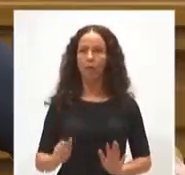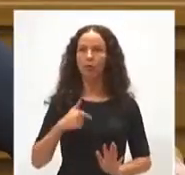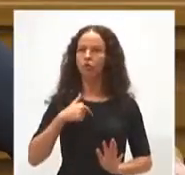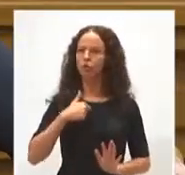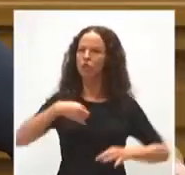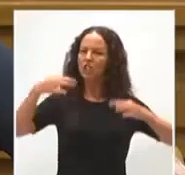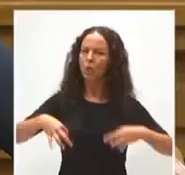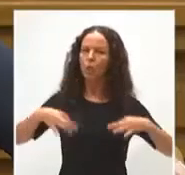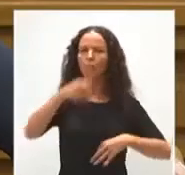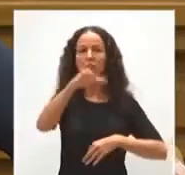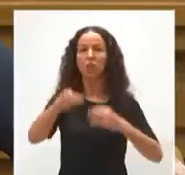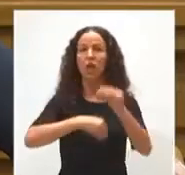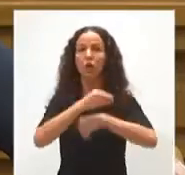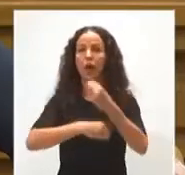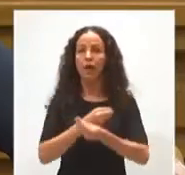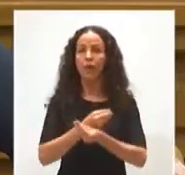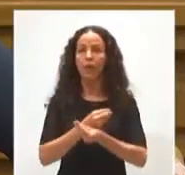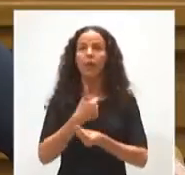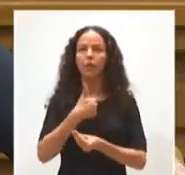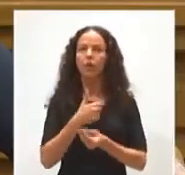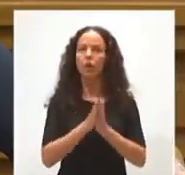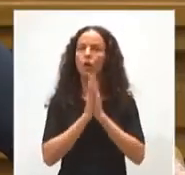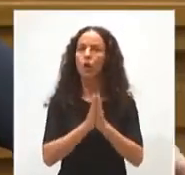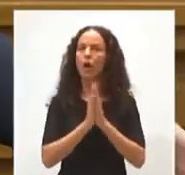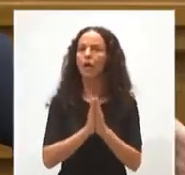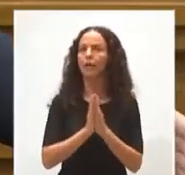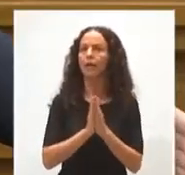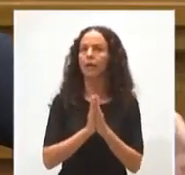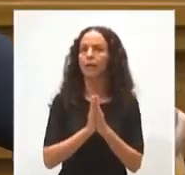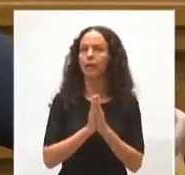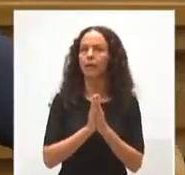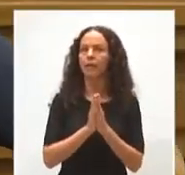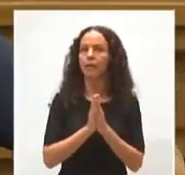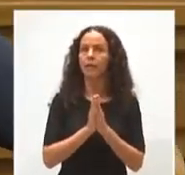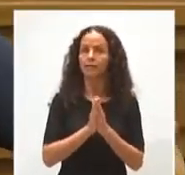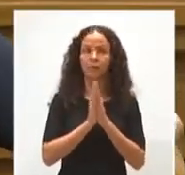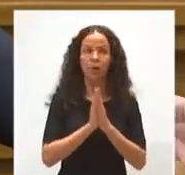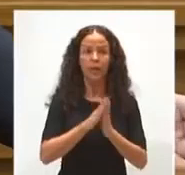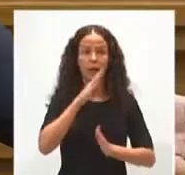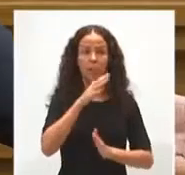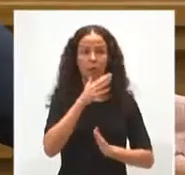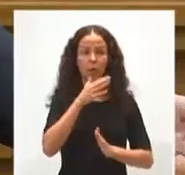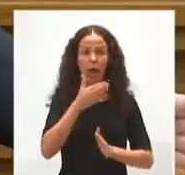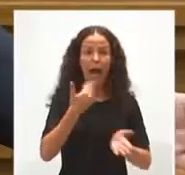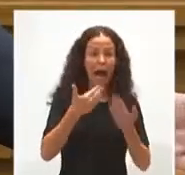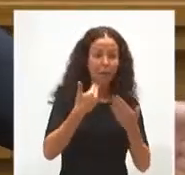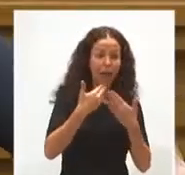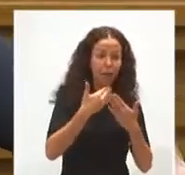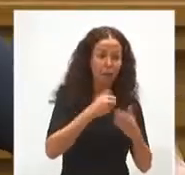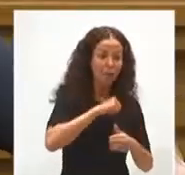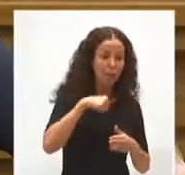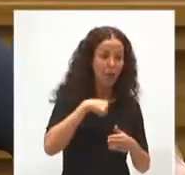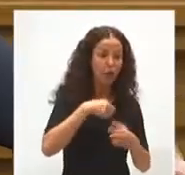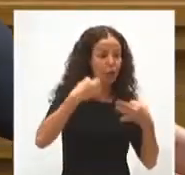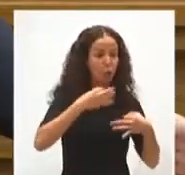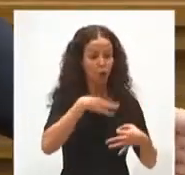gente lo hace y yo les rogaría les rogaría es más estoy seguro que lo que a veces hablamos en privado se podría decir en público yo no lo suelo